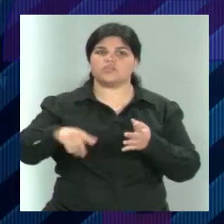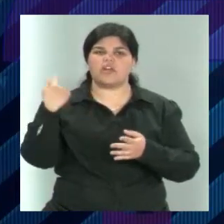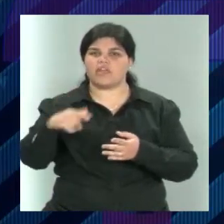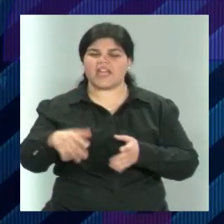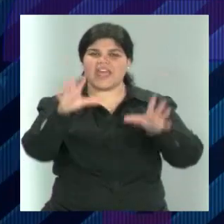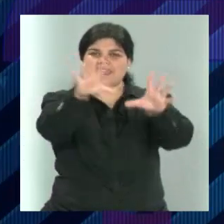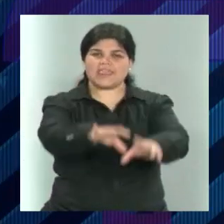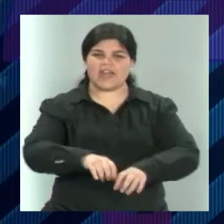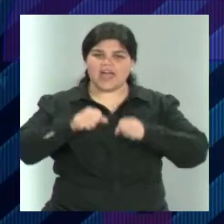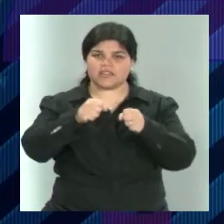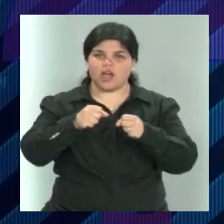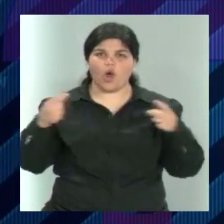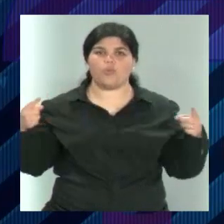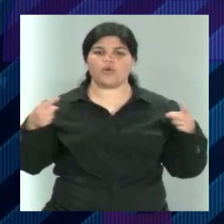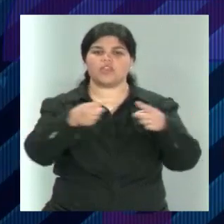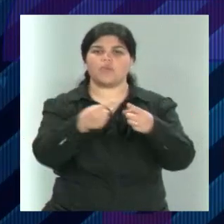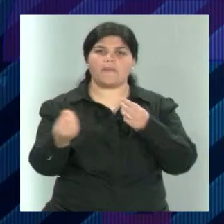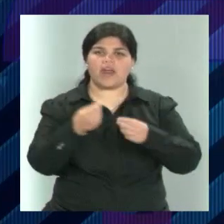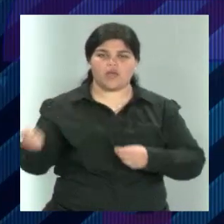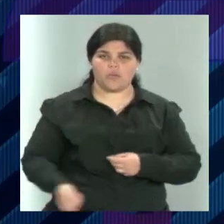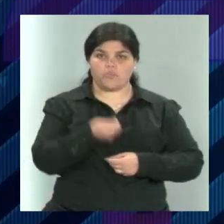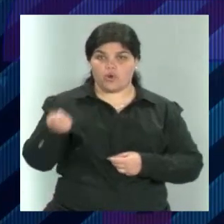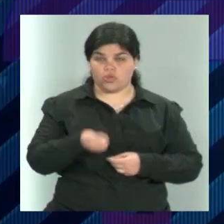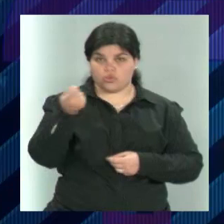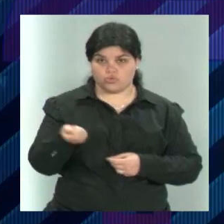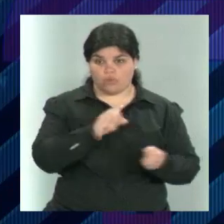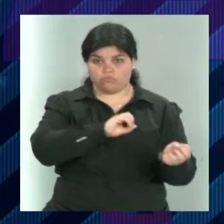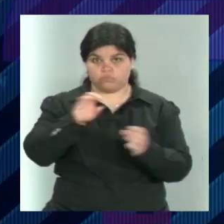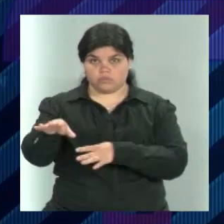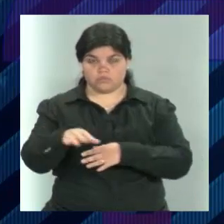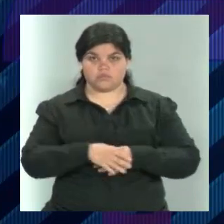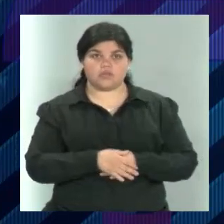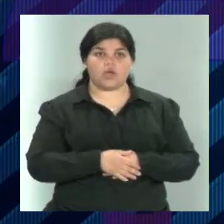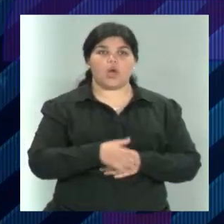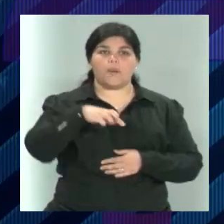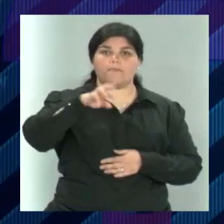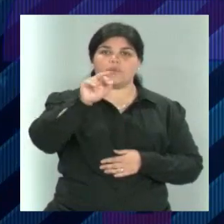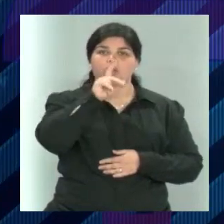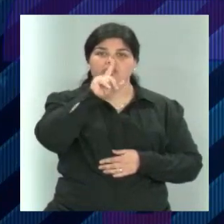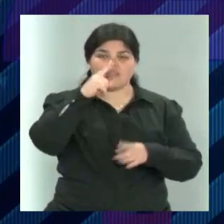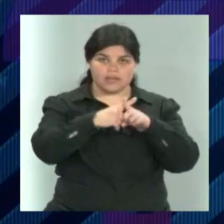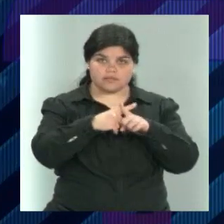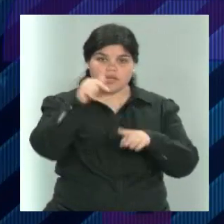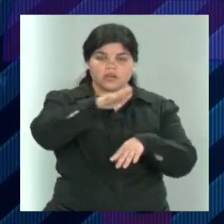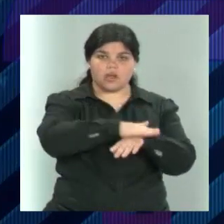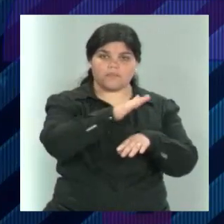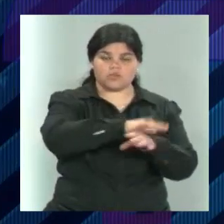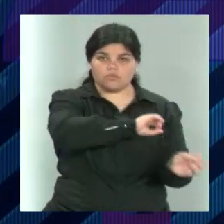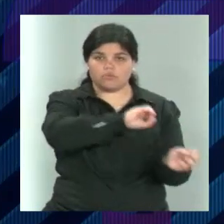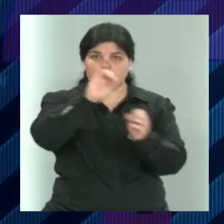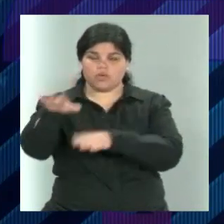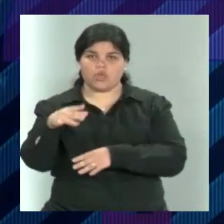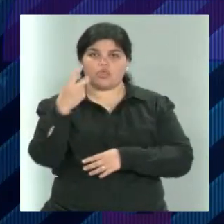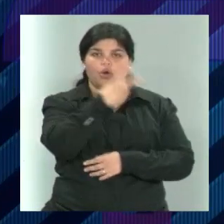con fines de explotación sexual. Protex deriva de manera inmediata a las autoridades judiciales competentes